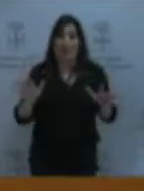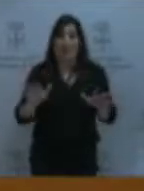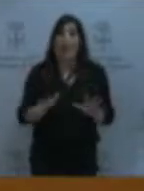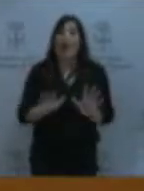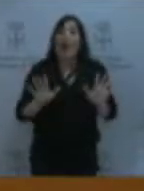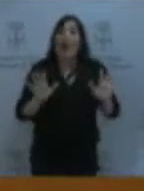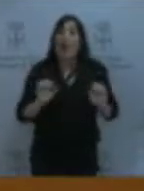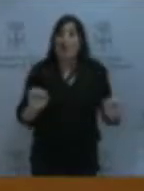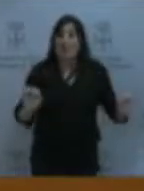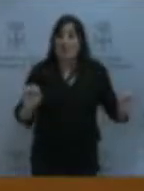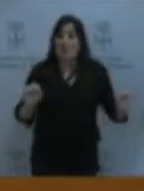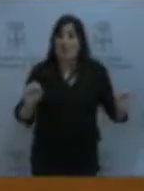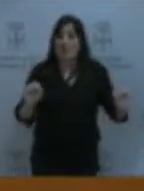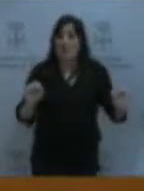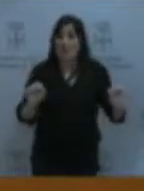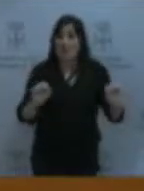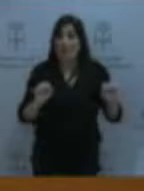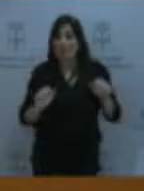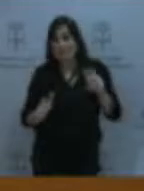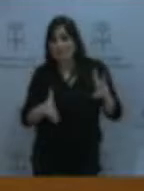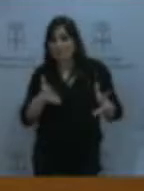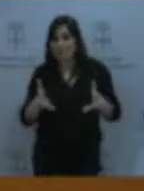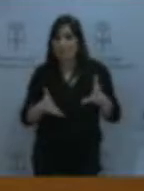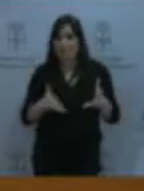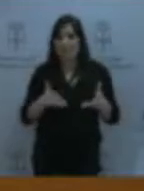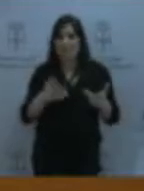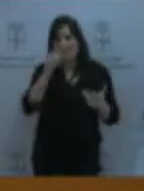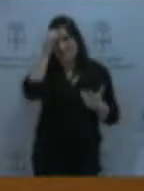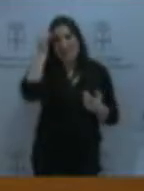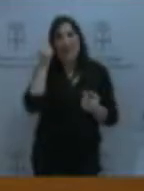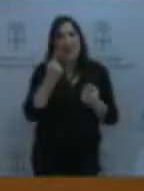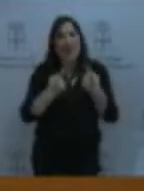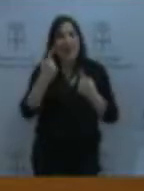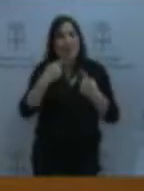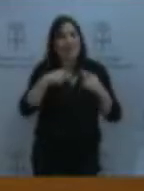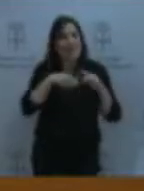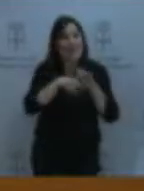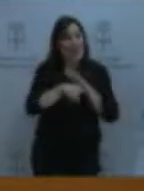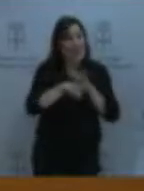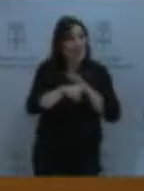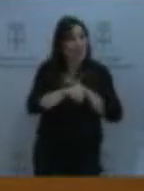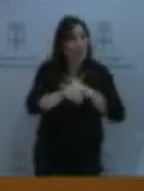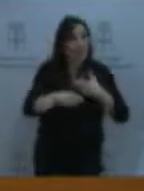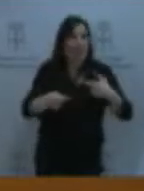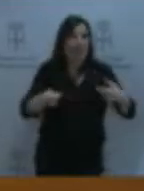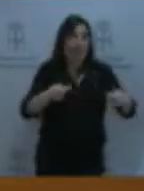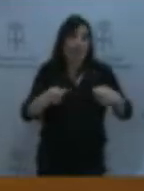de forma un poco cicatera el derecho a la negociación de las empleadas y empleados públicos, con